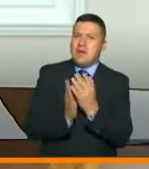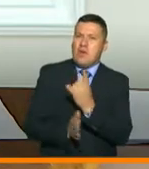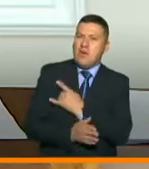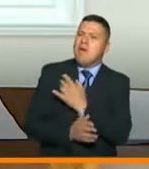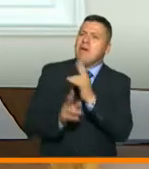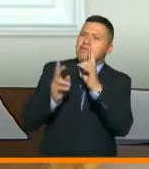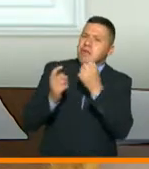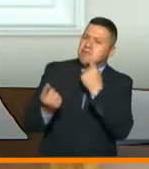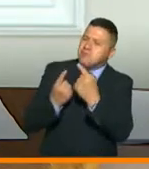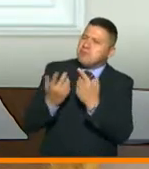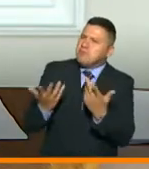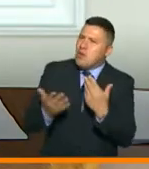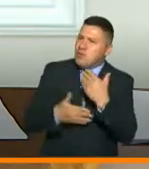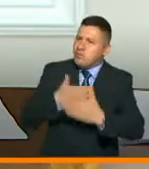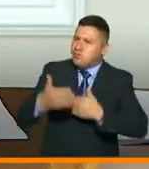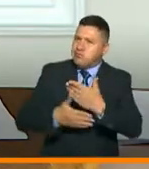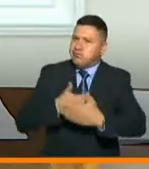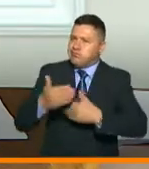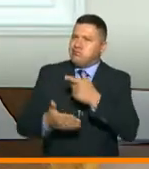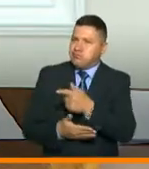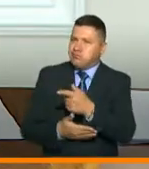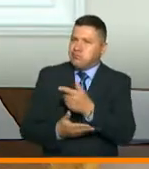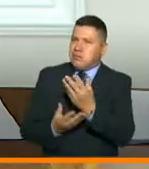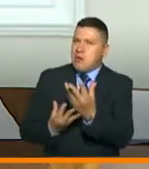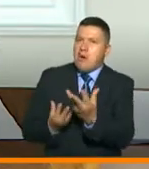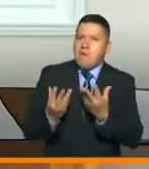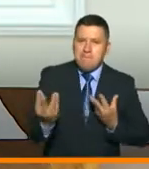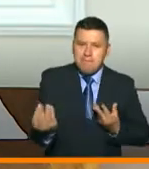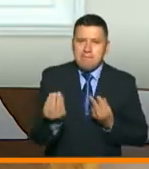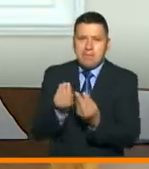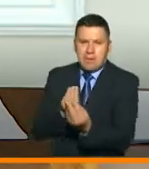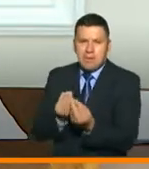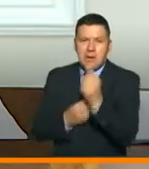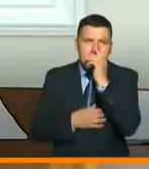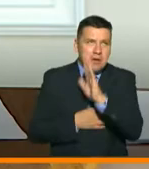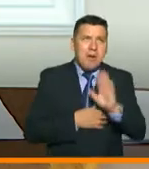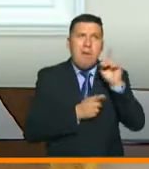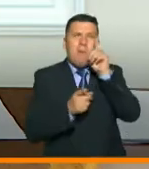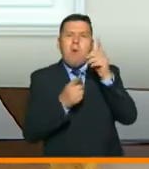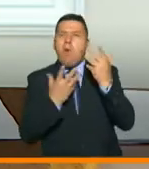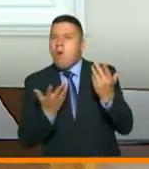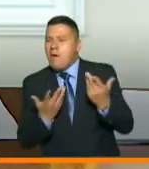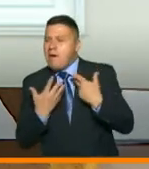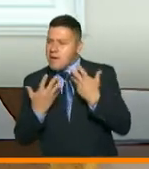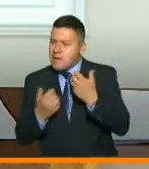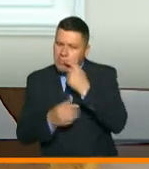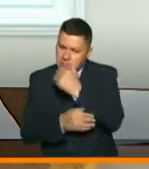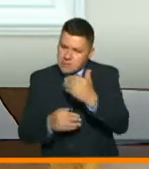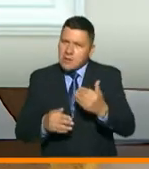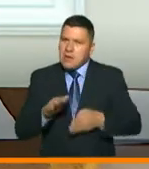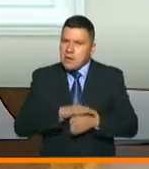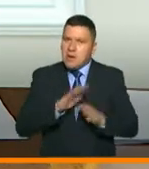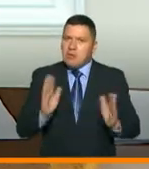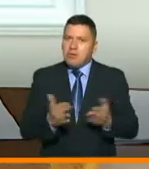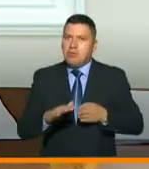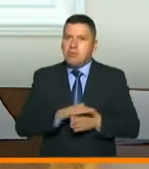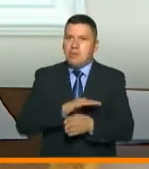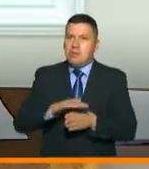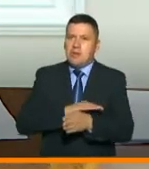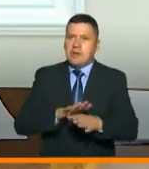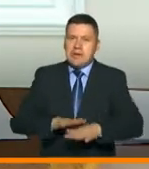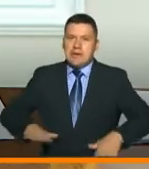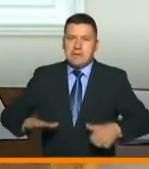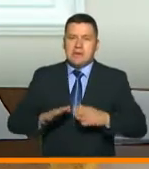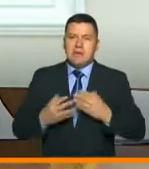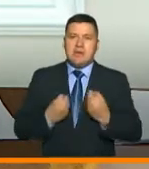superior y, por supuesto, cómo avanza la alternancia en todo el territorio nacional. Queremos que los niños vayan recuperando sus